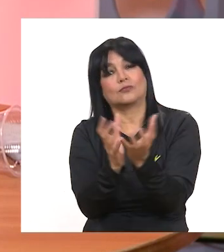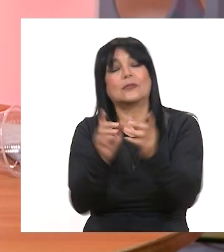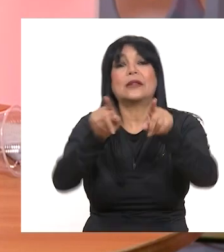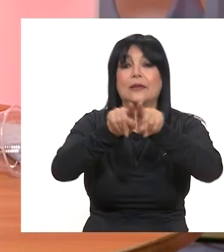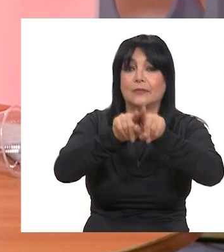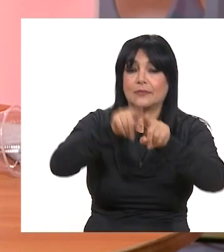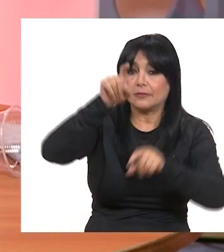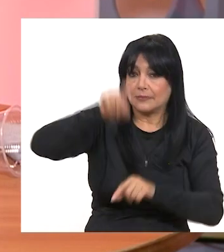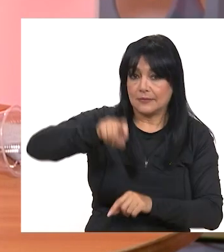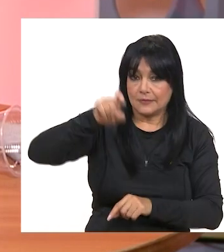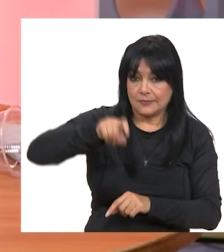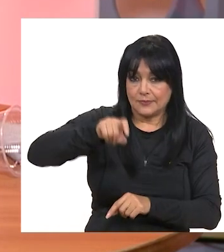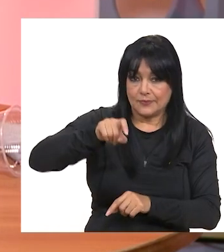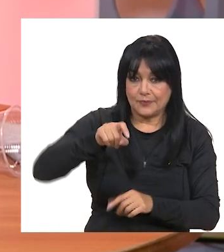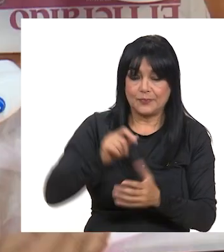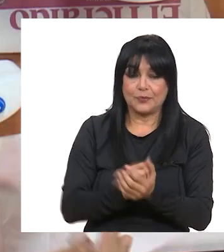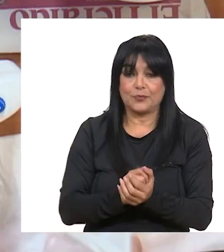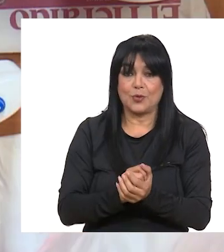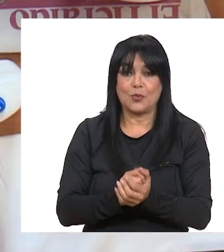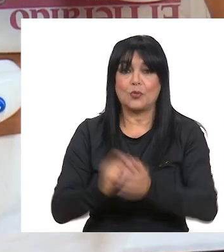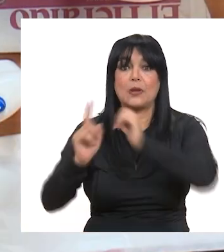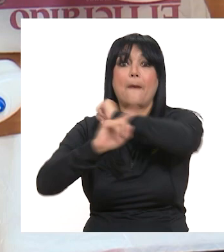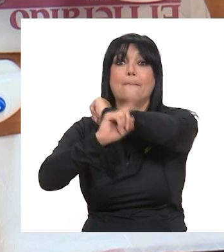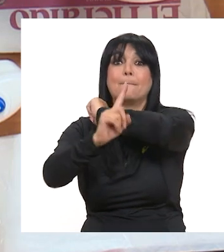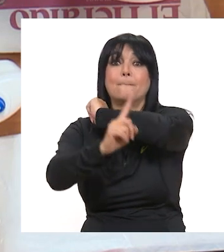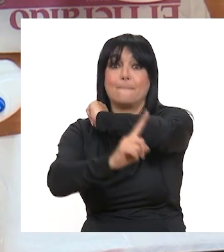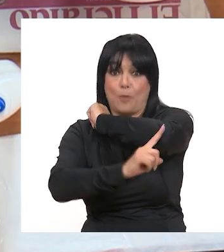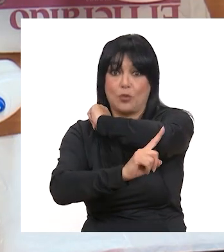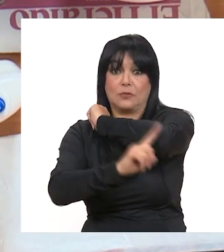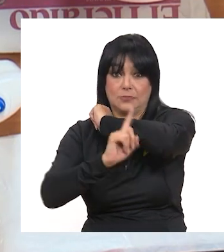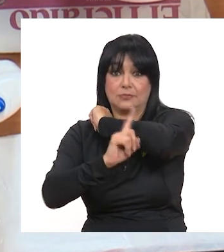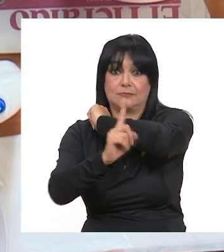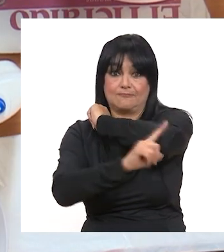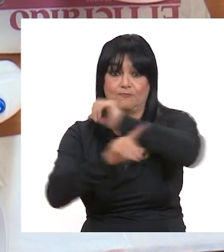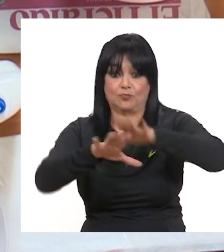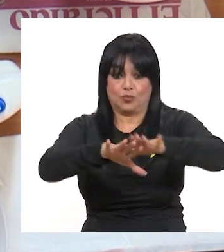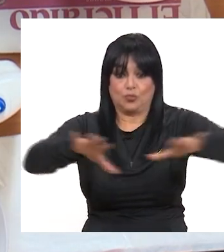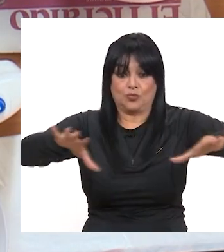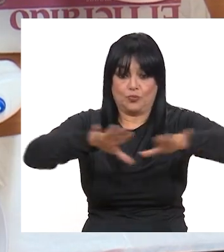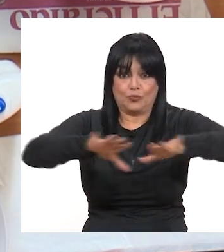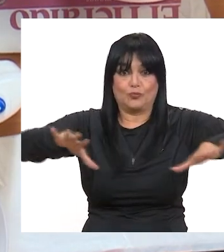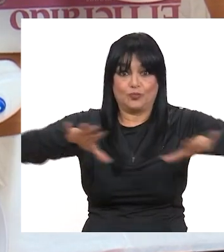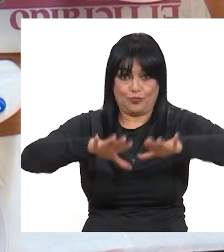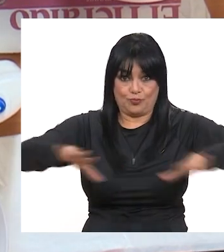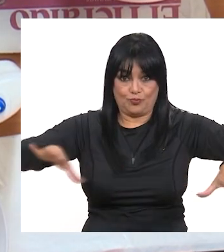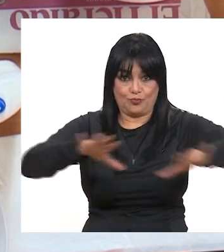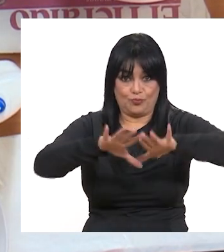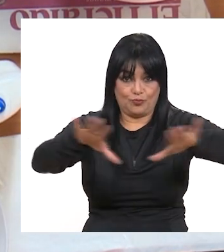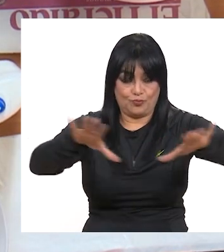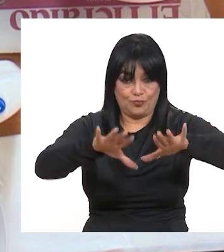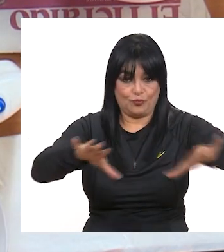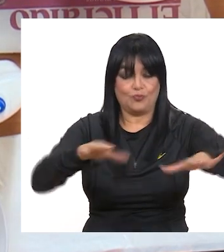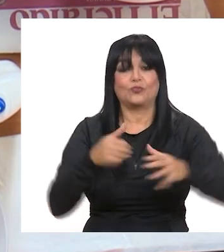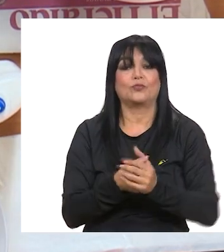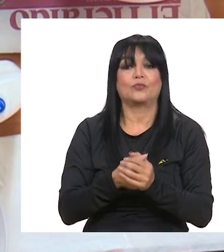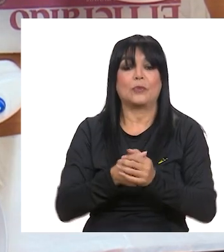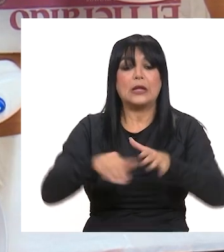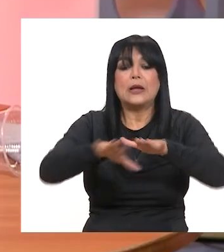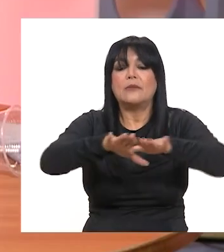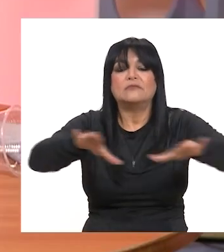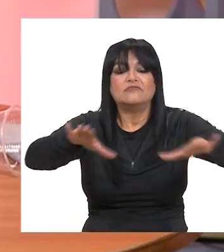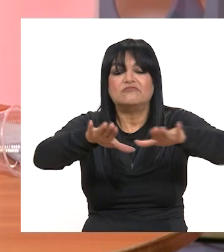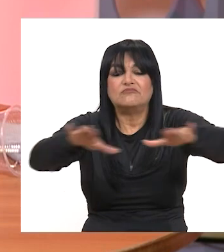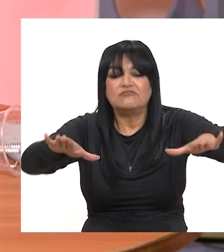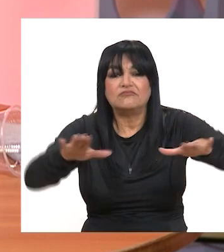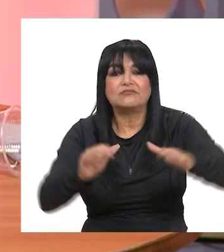también vamos a necesitar colocar una bolsa plástica y también vamos a necesitar una base